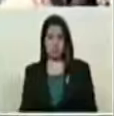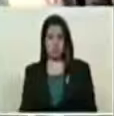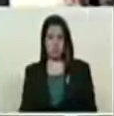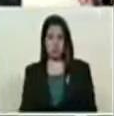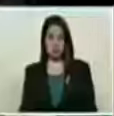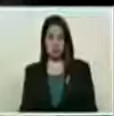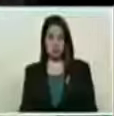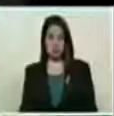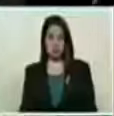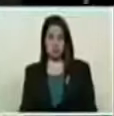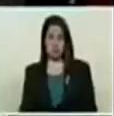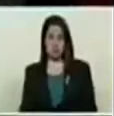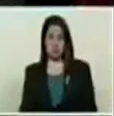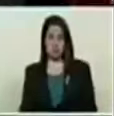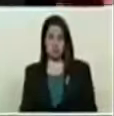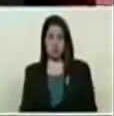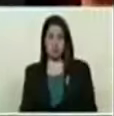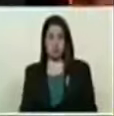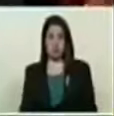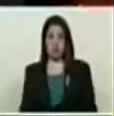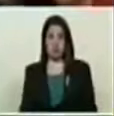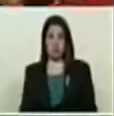Por eso yo quiero